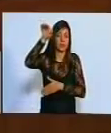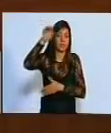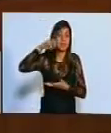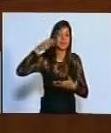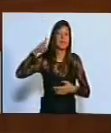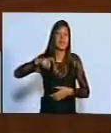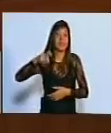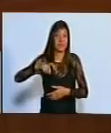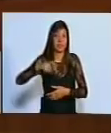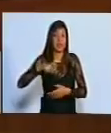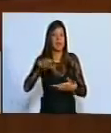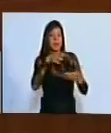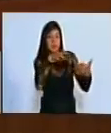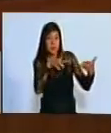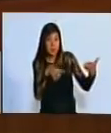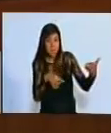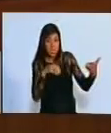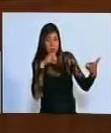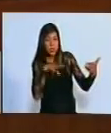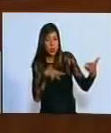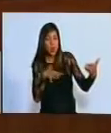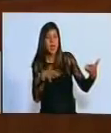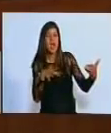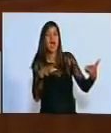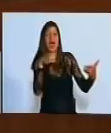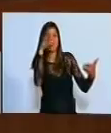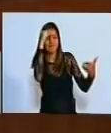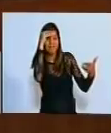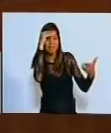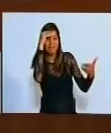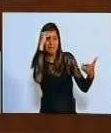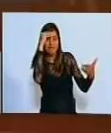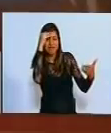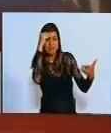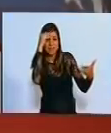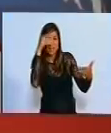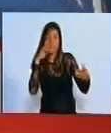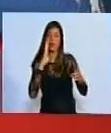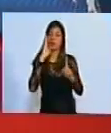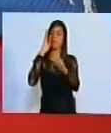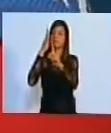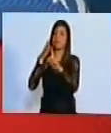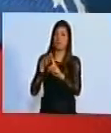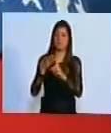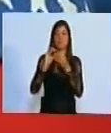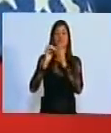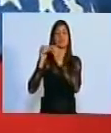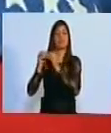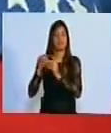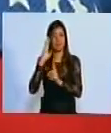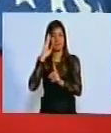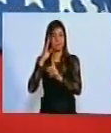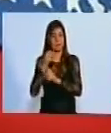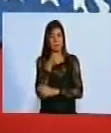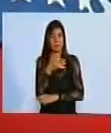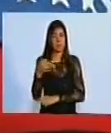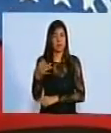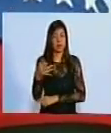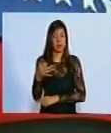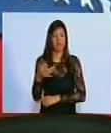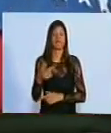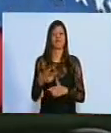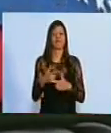Necesitamos la historia para no equivocarnos en los caminos que escogemos y que transitamos. Por